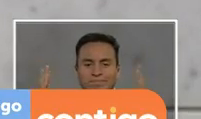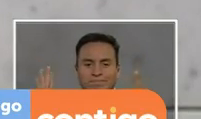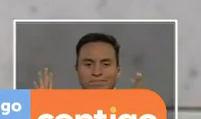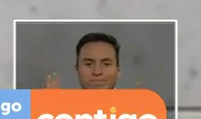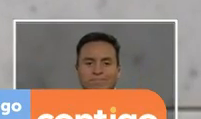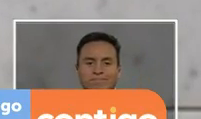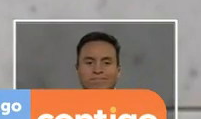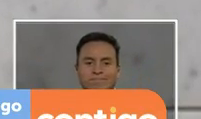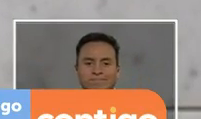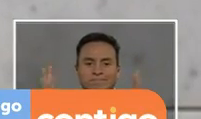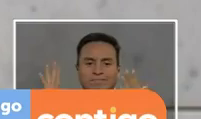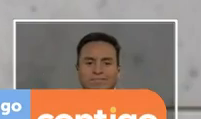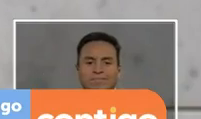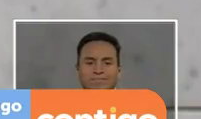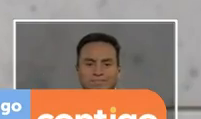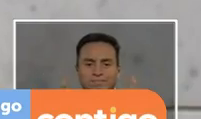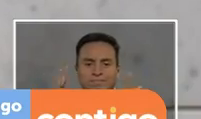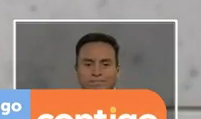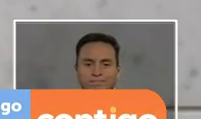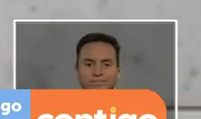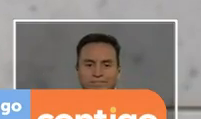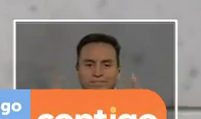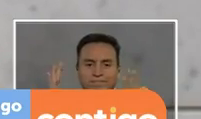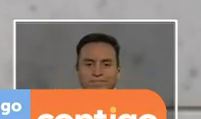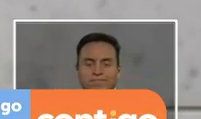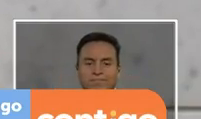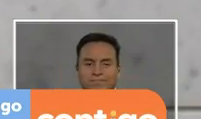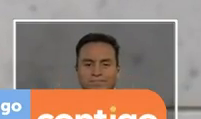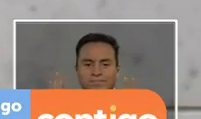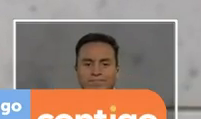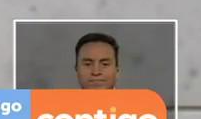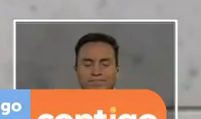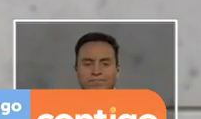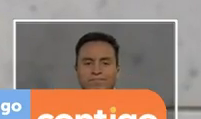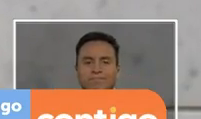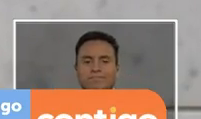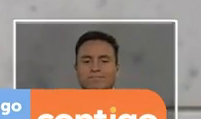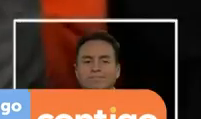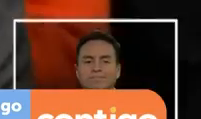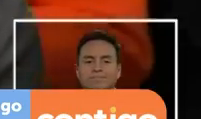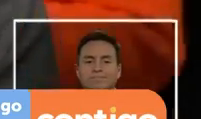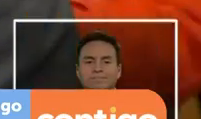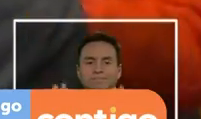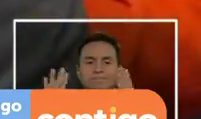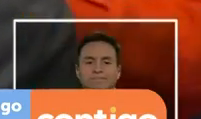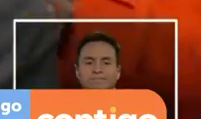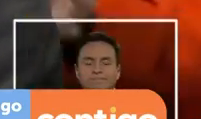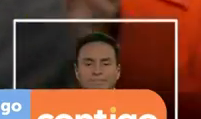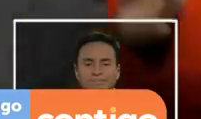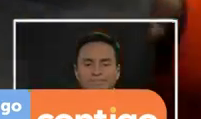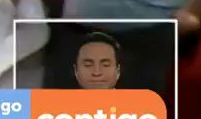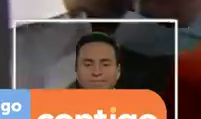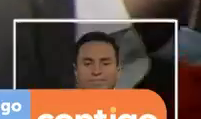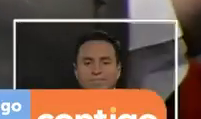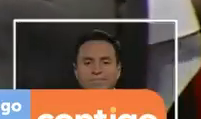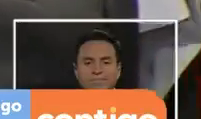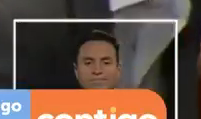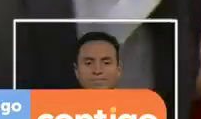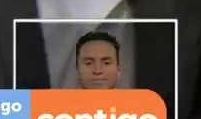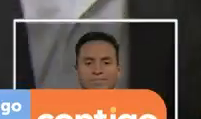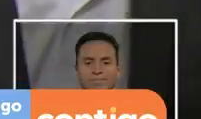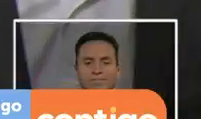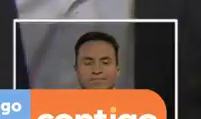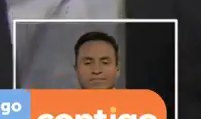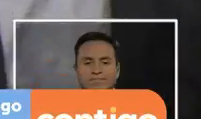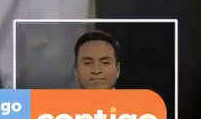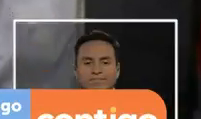cauce investigativo, administrativo, pero preguntémoselo a... ¿Estamos con un senador? Bueno, quizá en ese momento no había que enfocar a nadie o